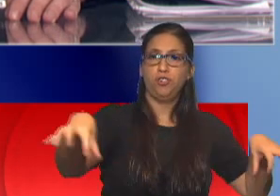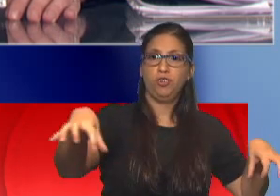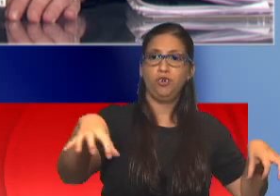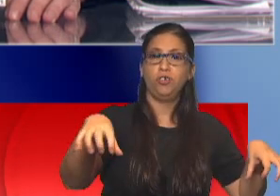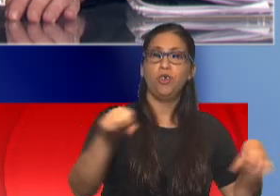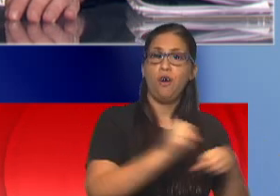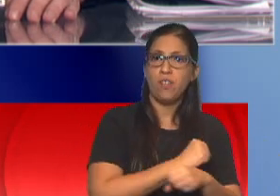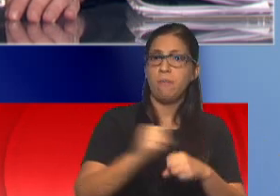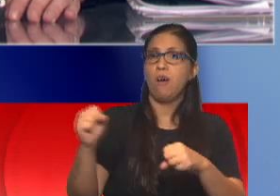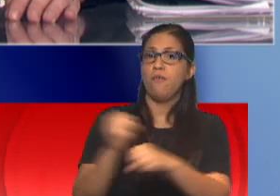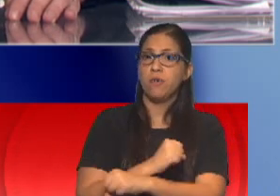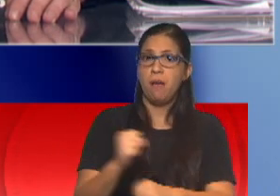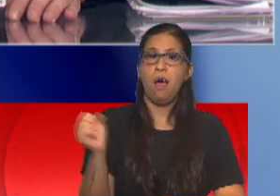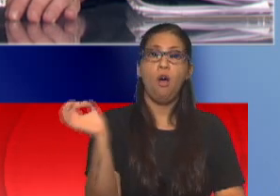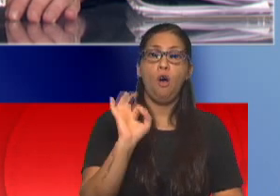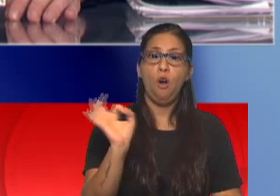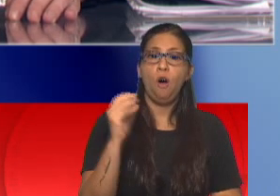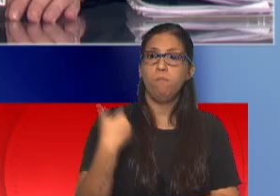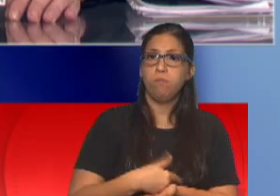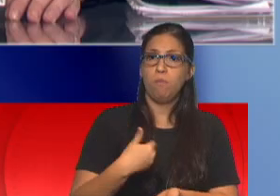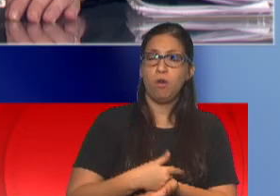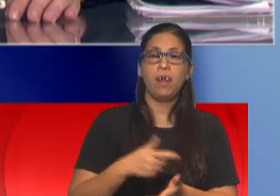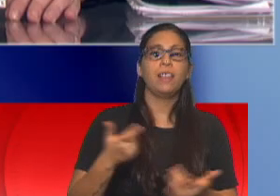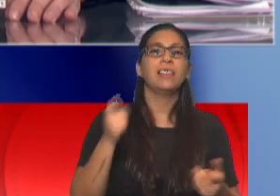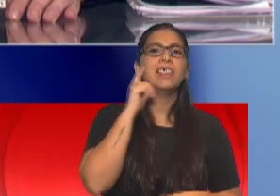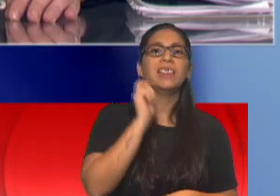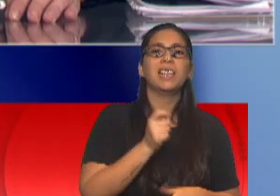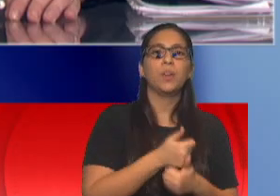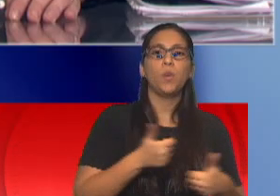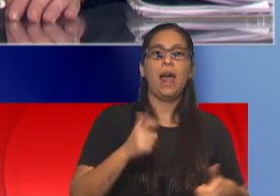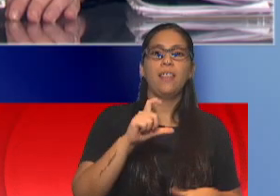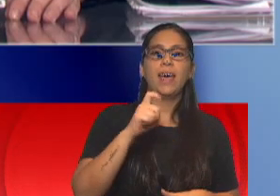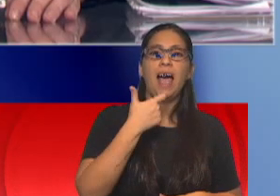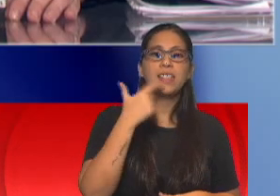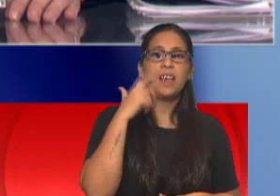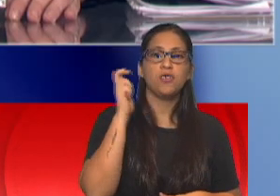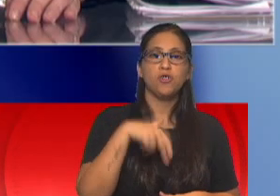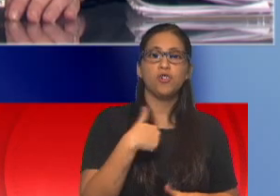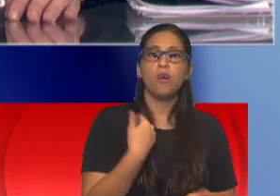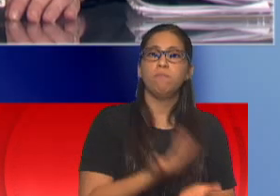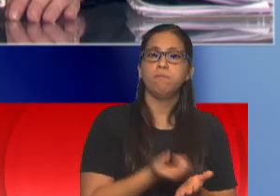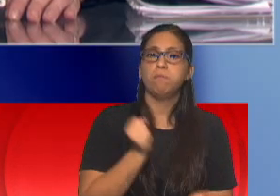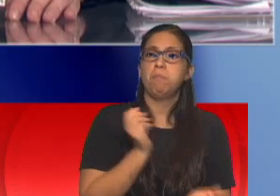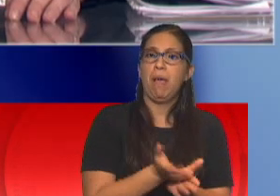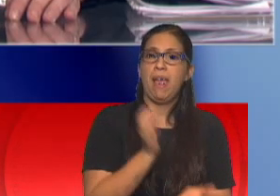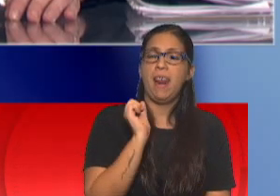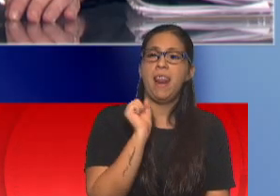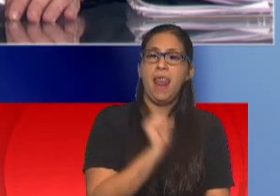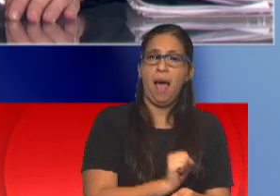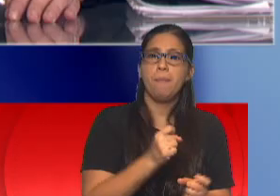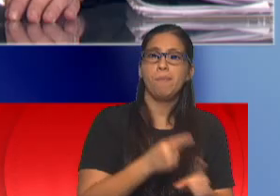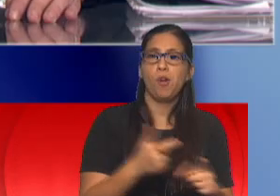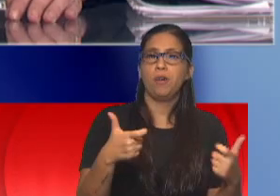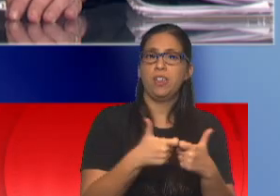mandar para que directamente sea el Tribunal de Casación el que emita una pena correspondiente a